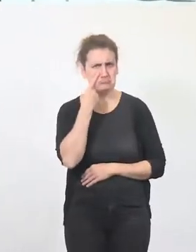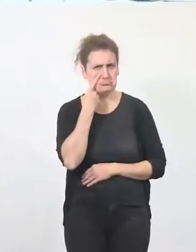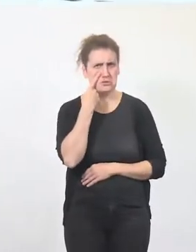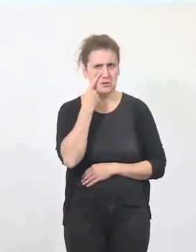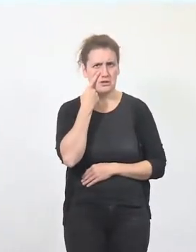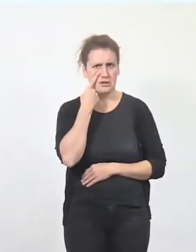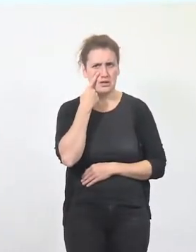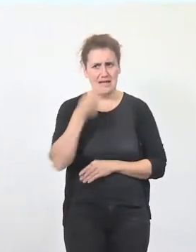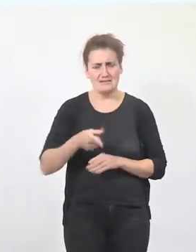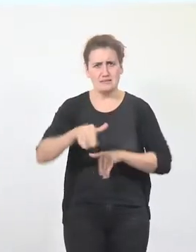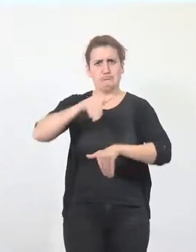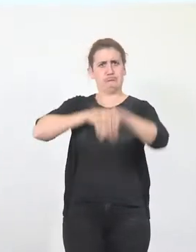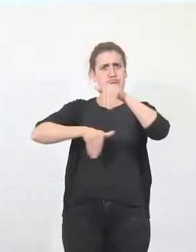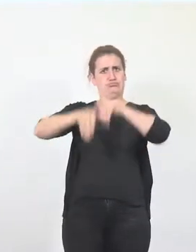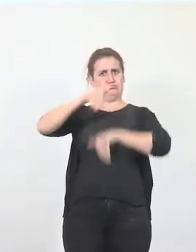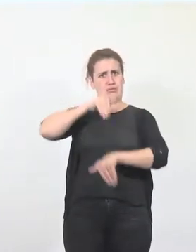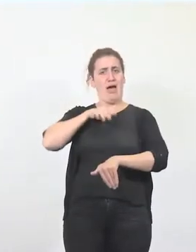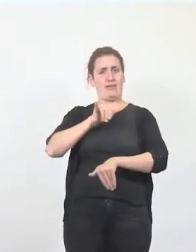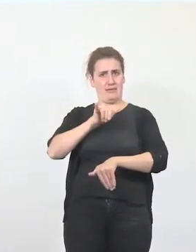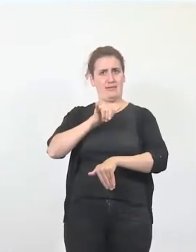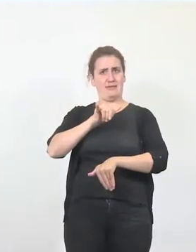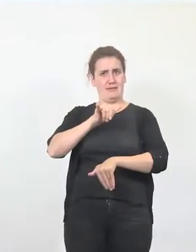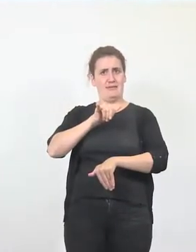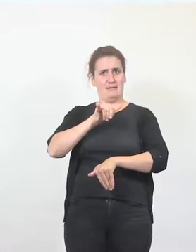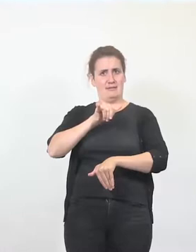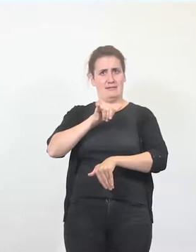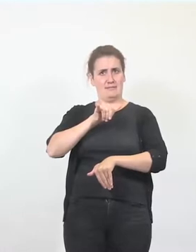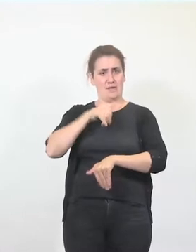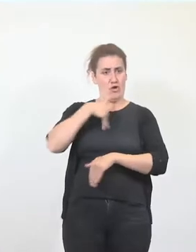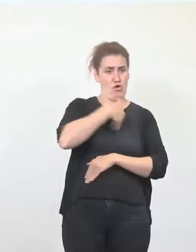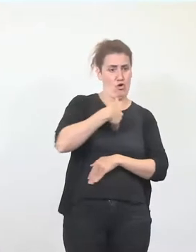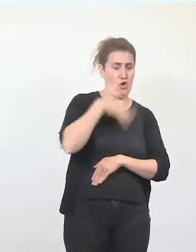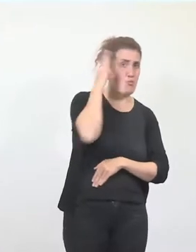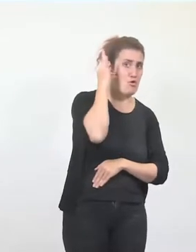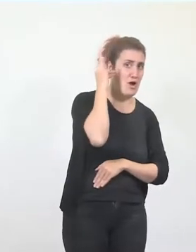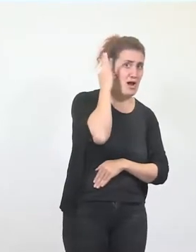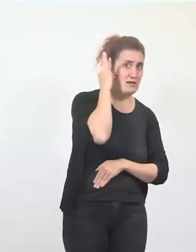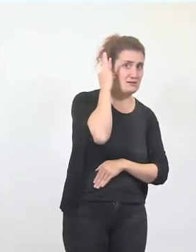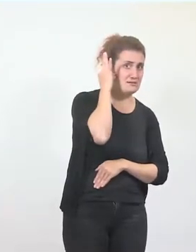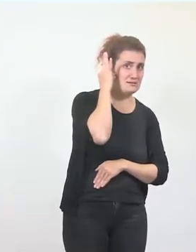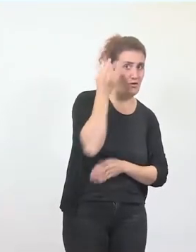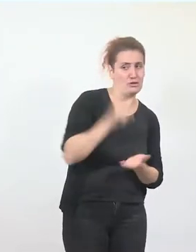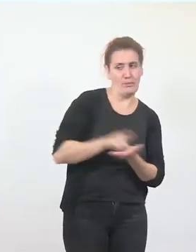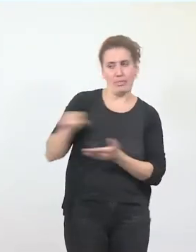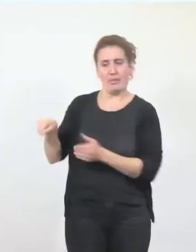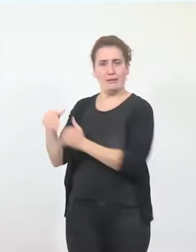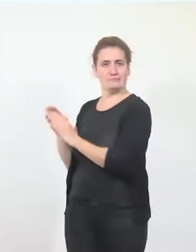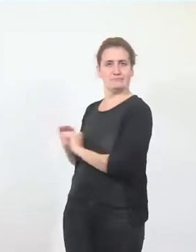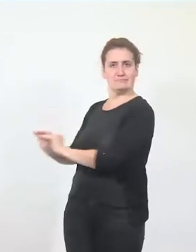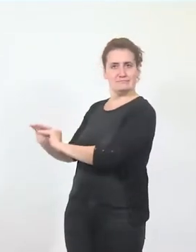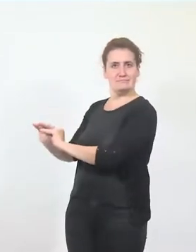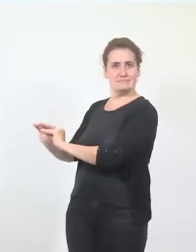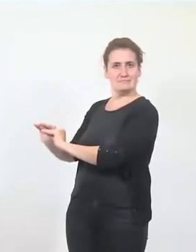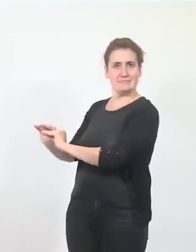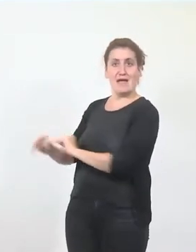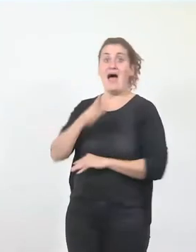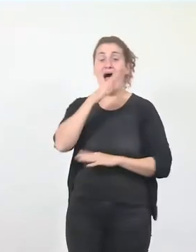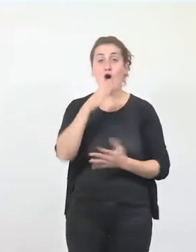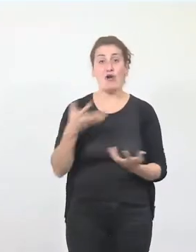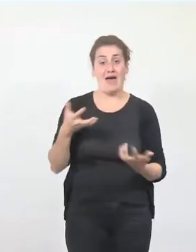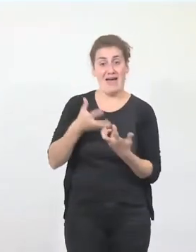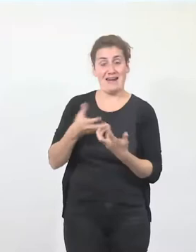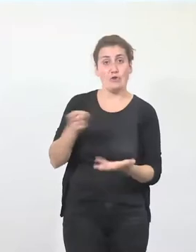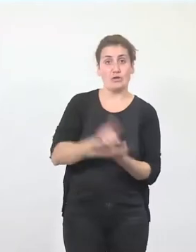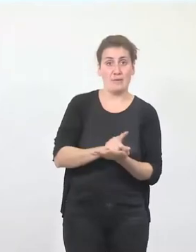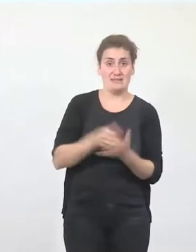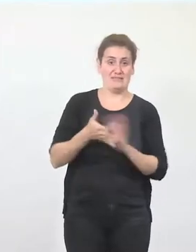notar ese retroceso en lo que es el papel de las mujeres. Ahora, con la vuelta de la guerra de nuevo,